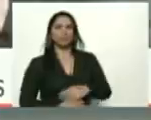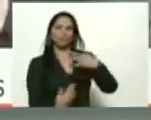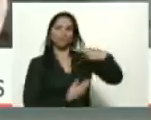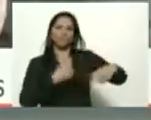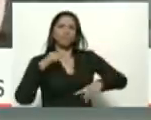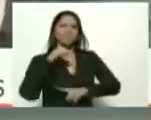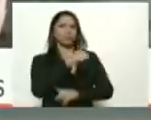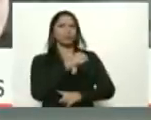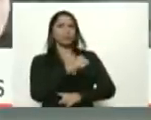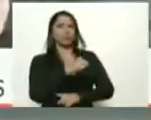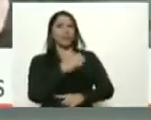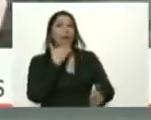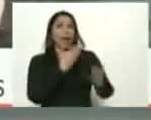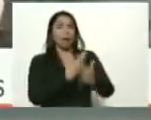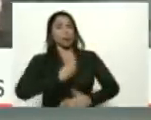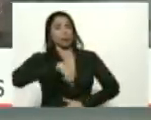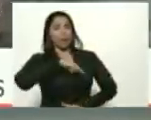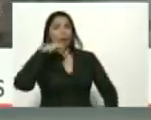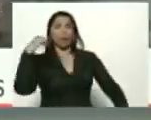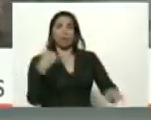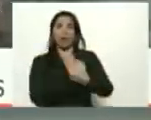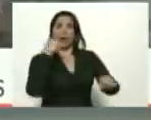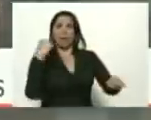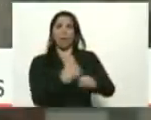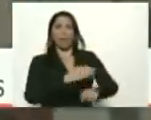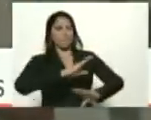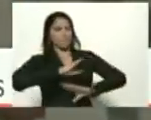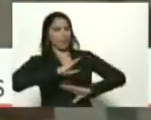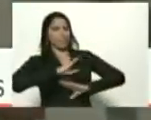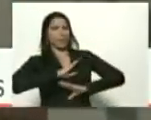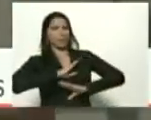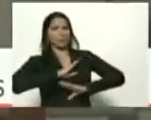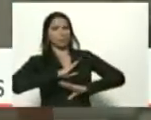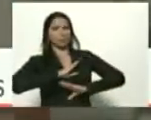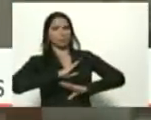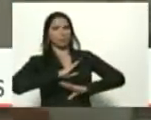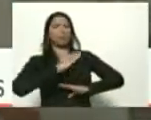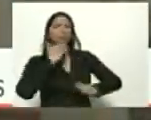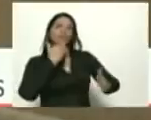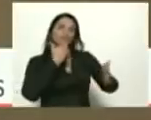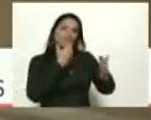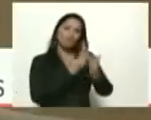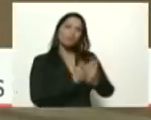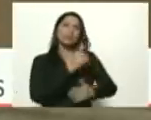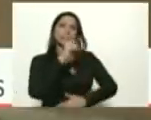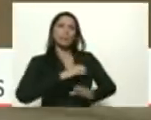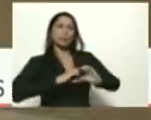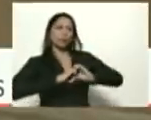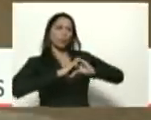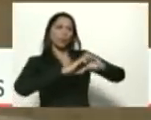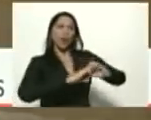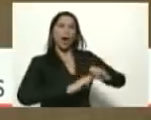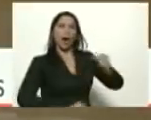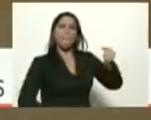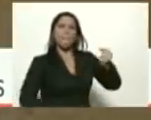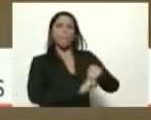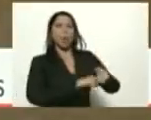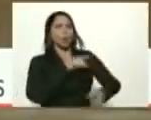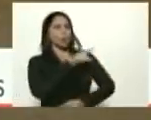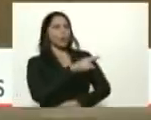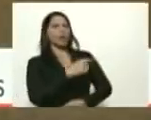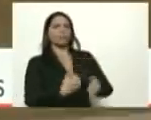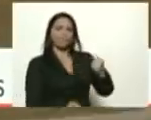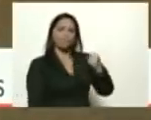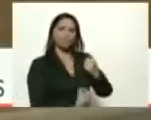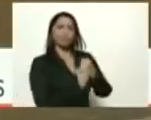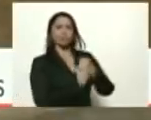revolucionario de parte de nuestros trabajadores y del mío propio, Jessica Sequera. Le agradecemos de corazón por el apoyo incondicional que ha tenido en cuanto